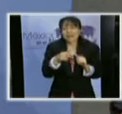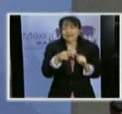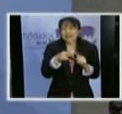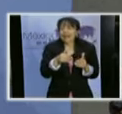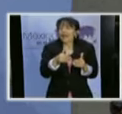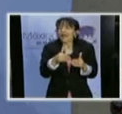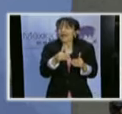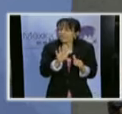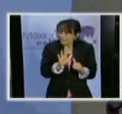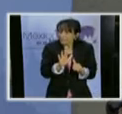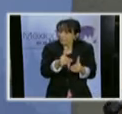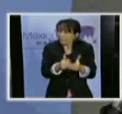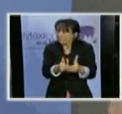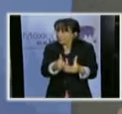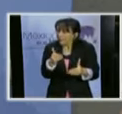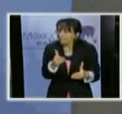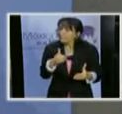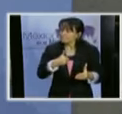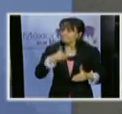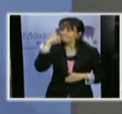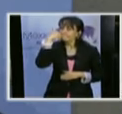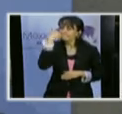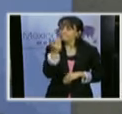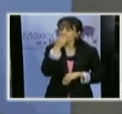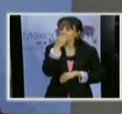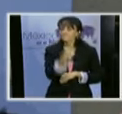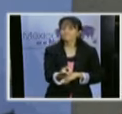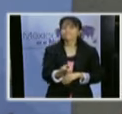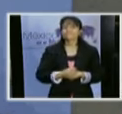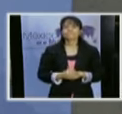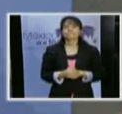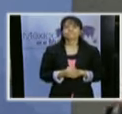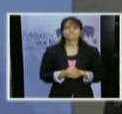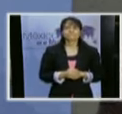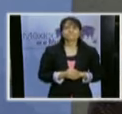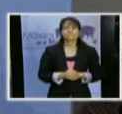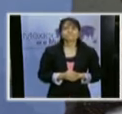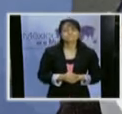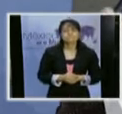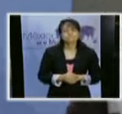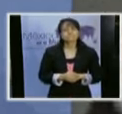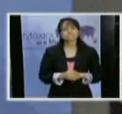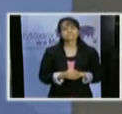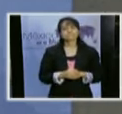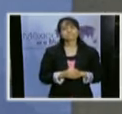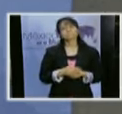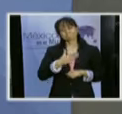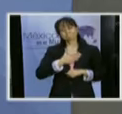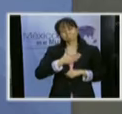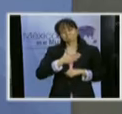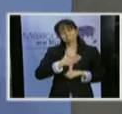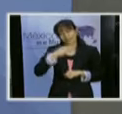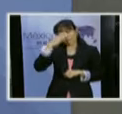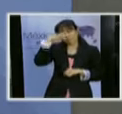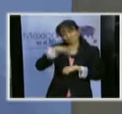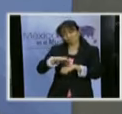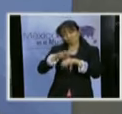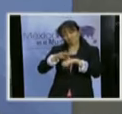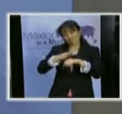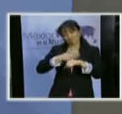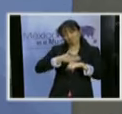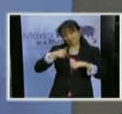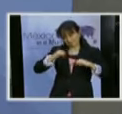sin plantear una experiencia que para Save the Children ha sido muy